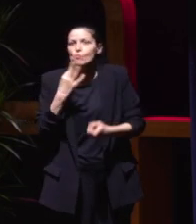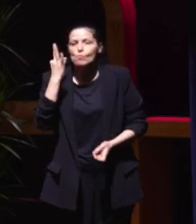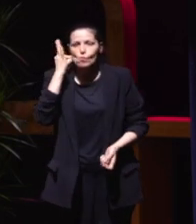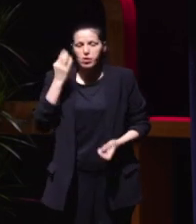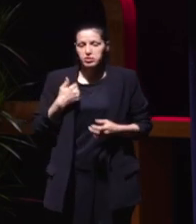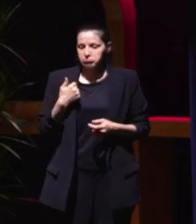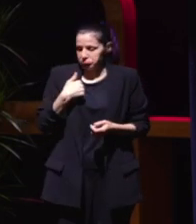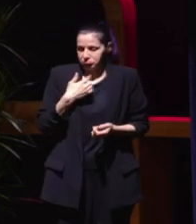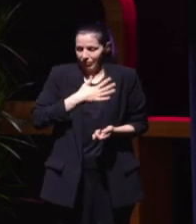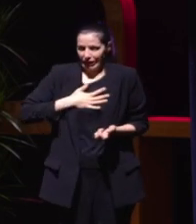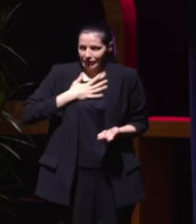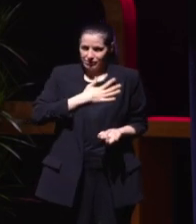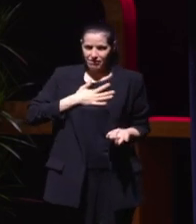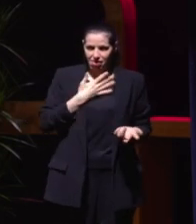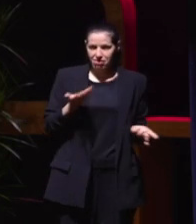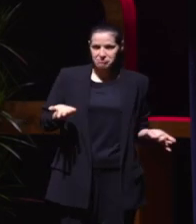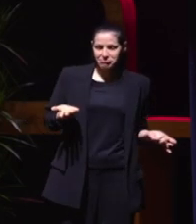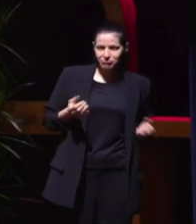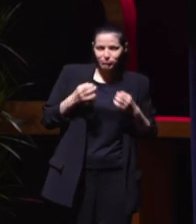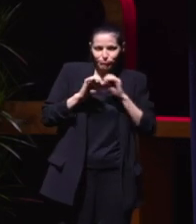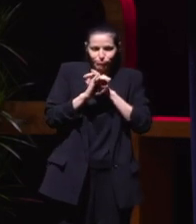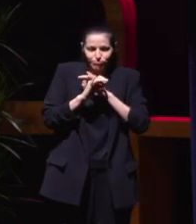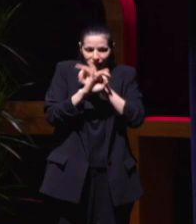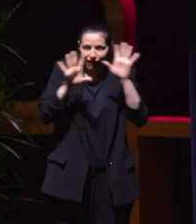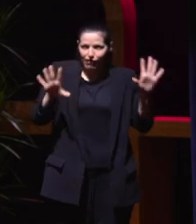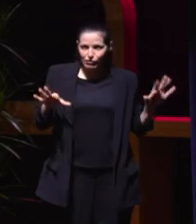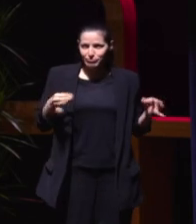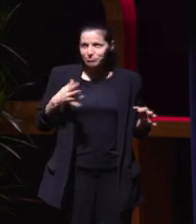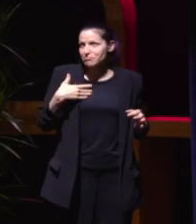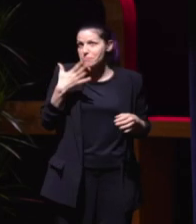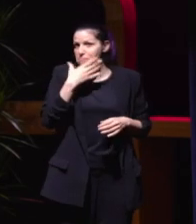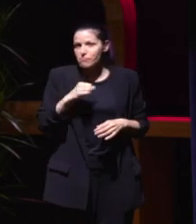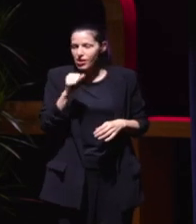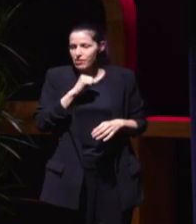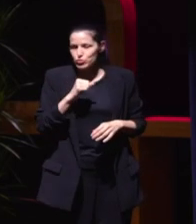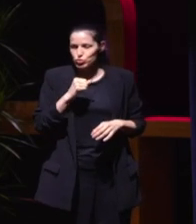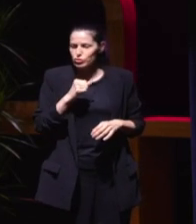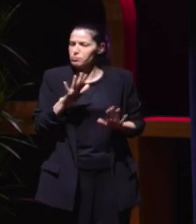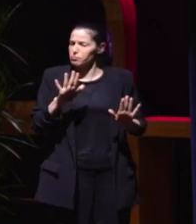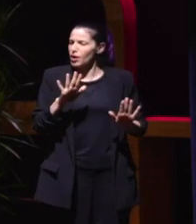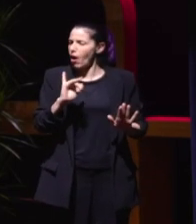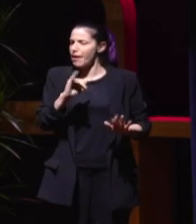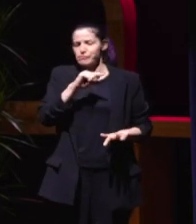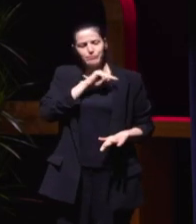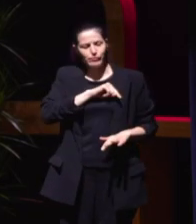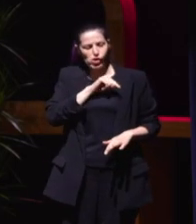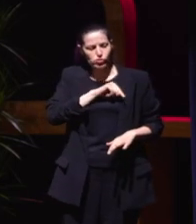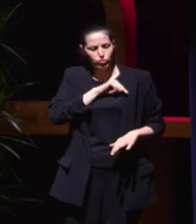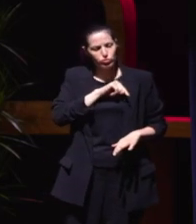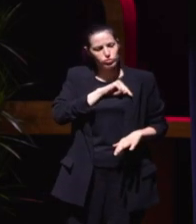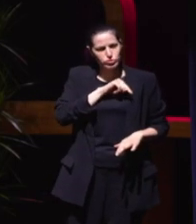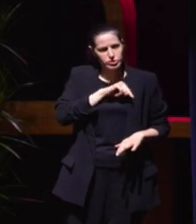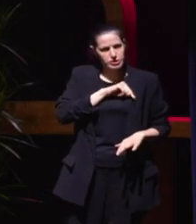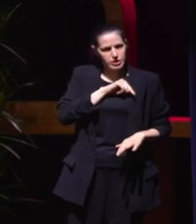encantada Claro porque porque me parecía maravilloso Pero era consciente que la coloratura iba antes